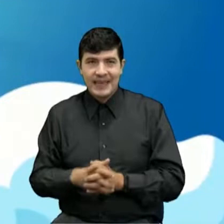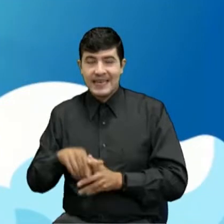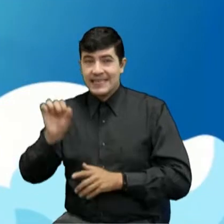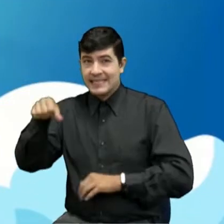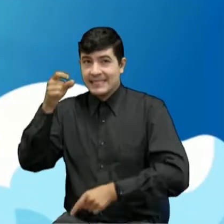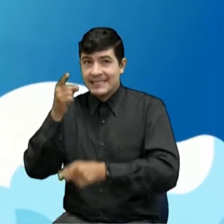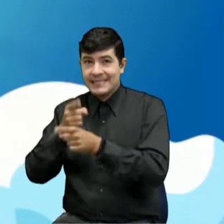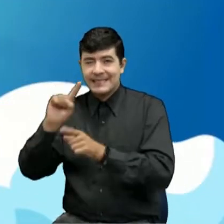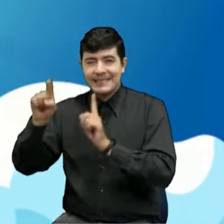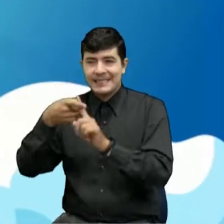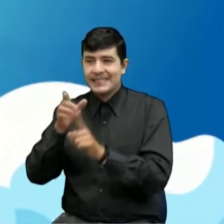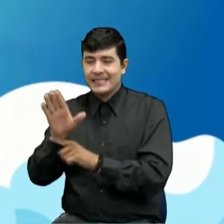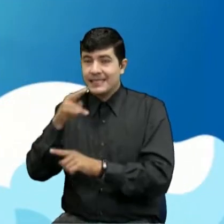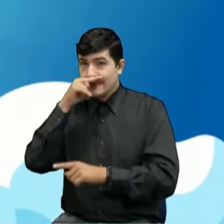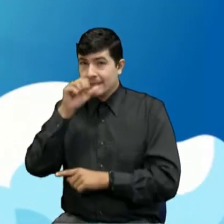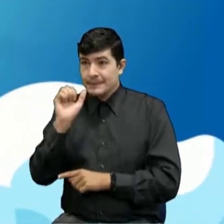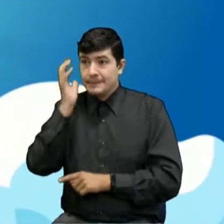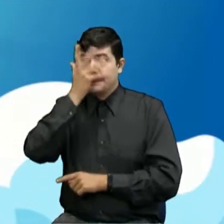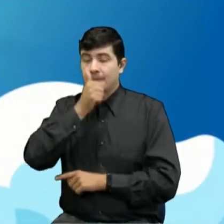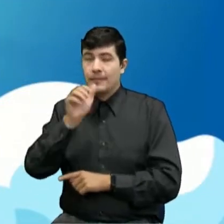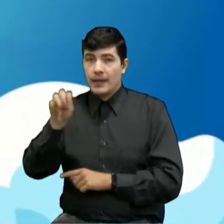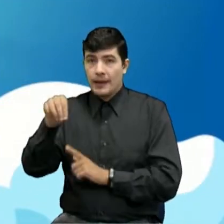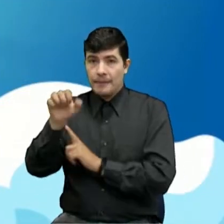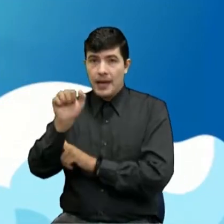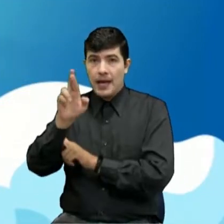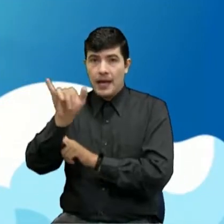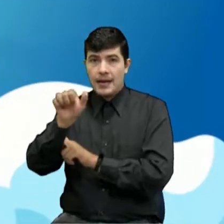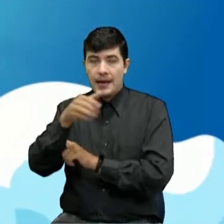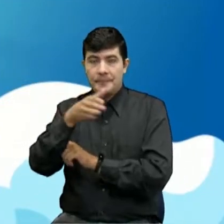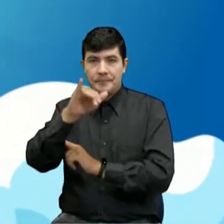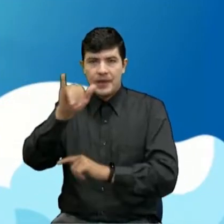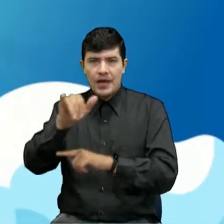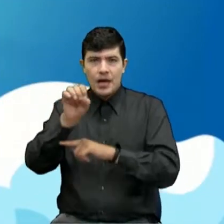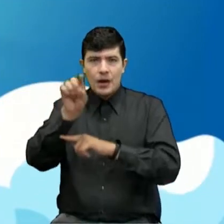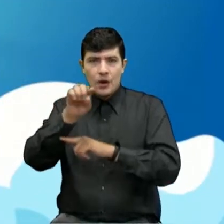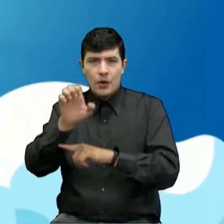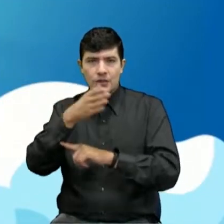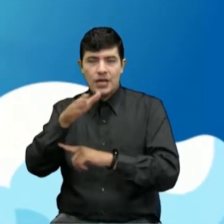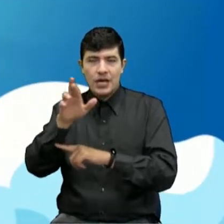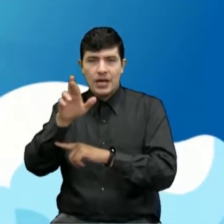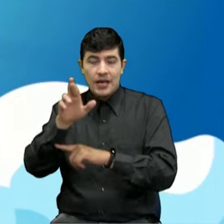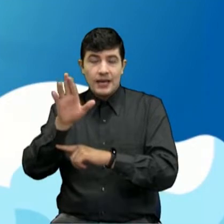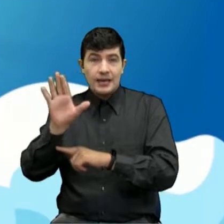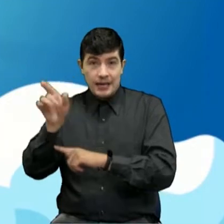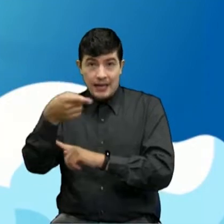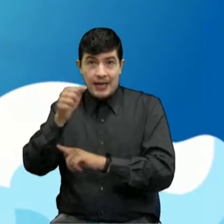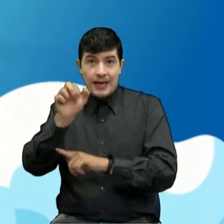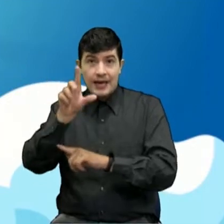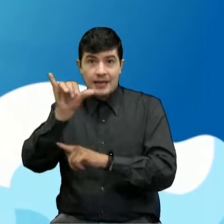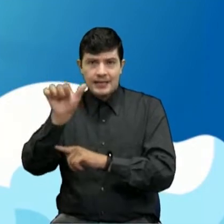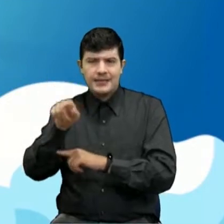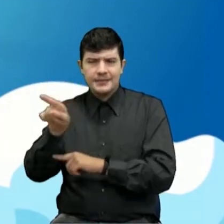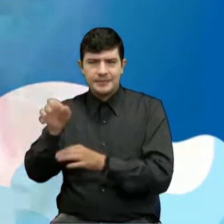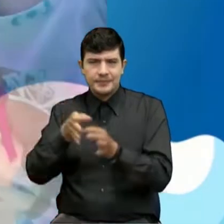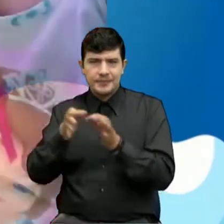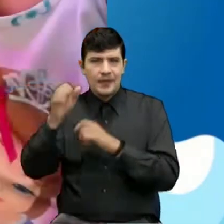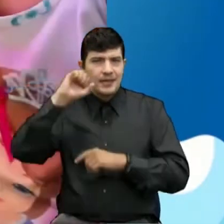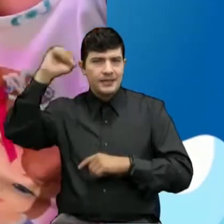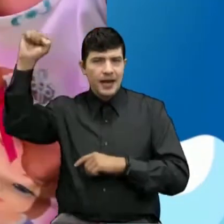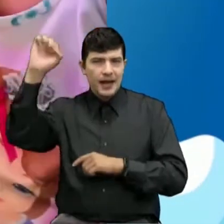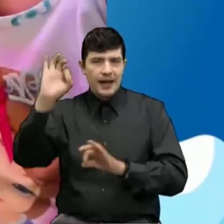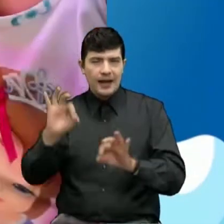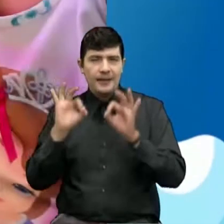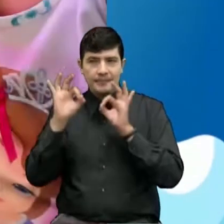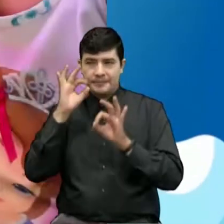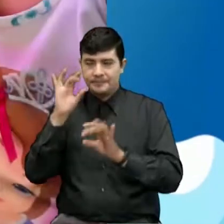muñeca preciosa, ella es María José García, desde Charalá, nos saluda el día de hoy, un besito para ella,